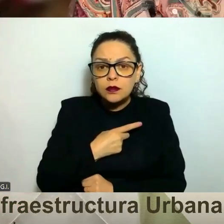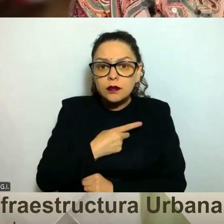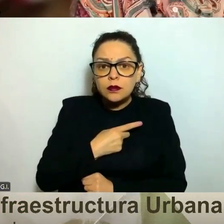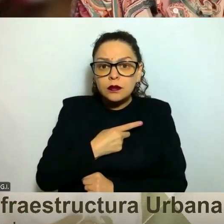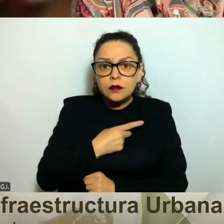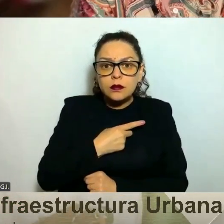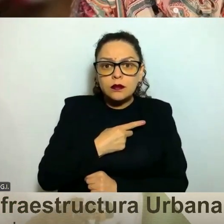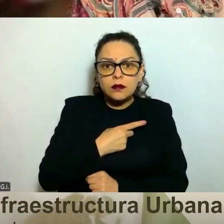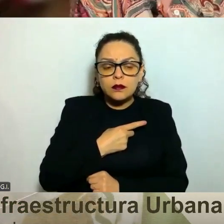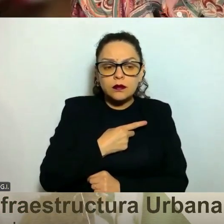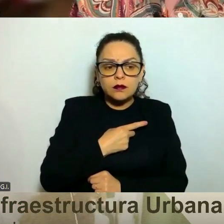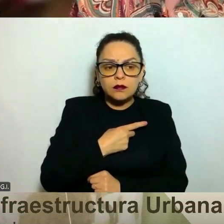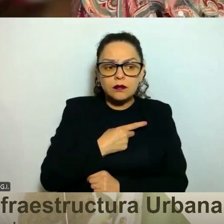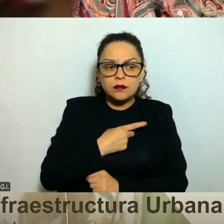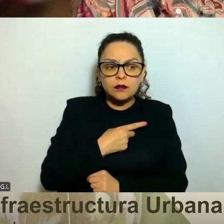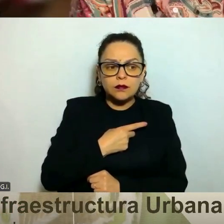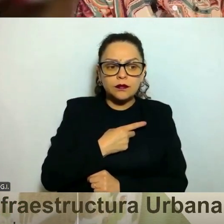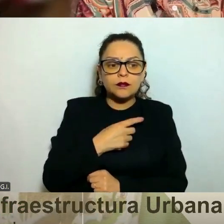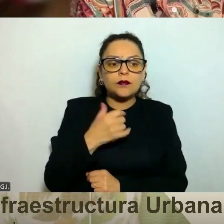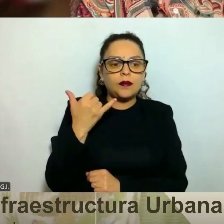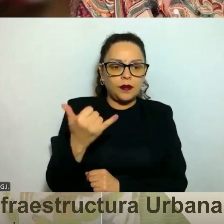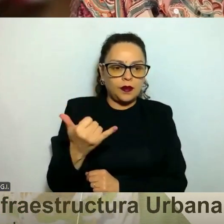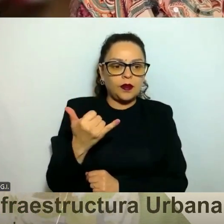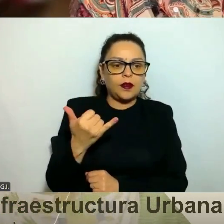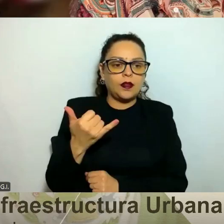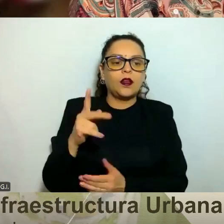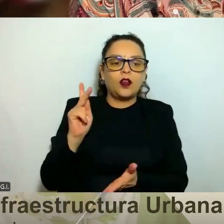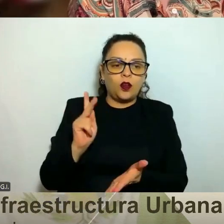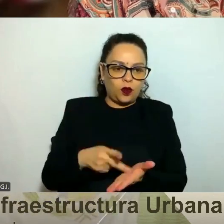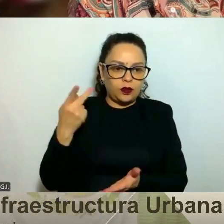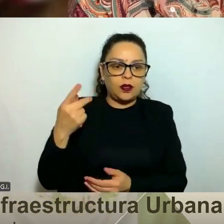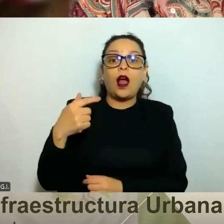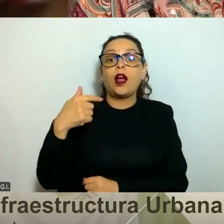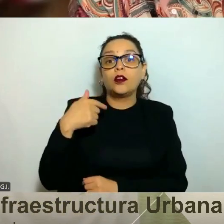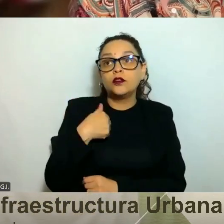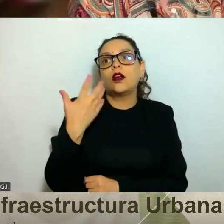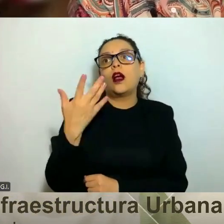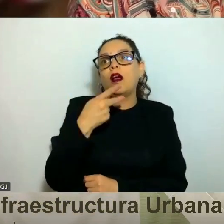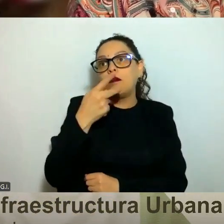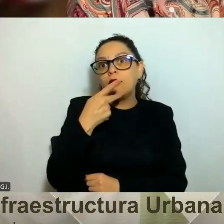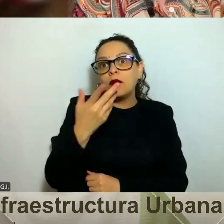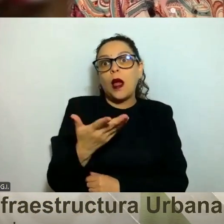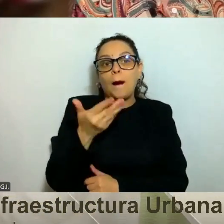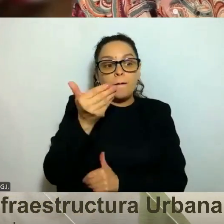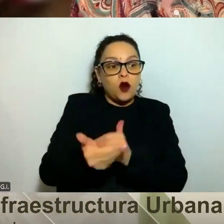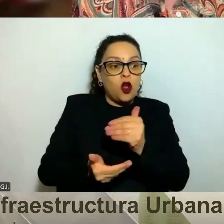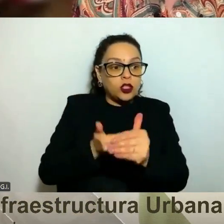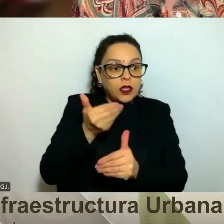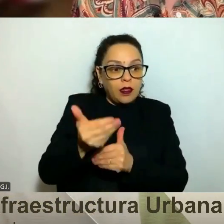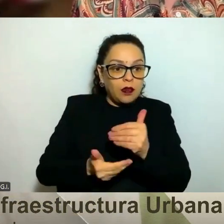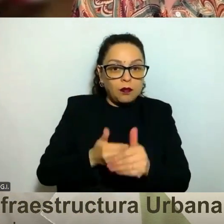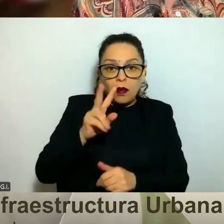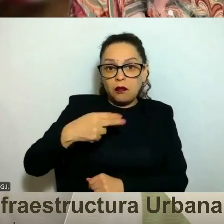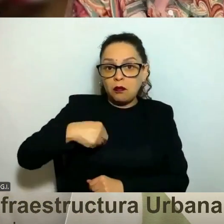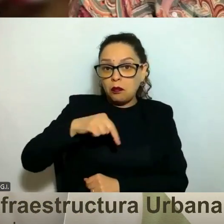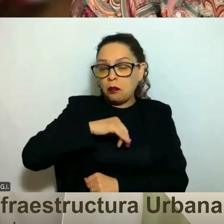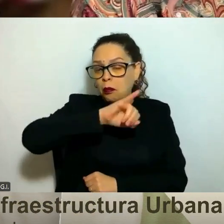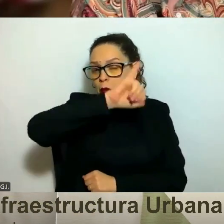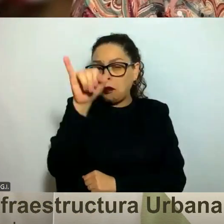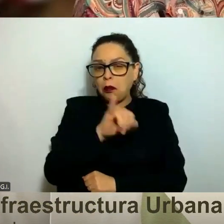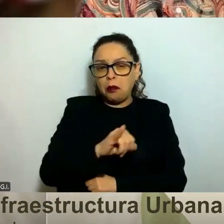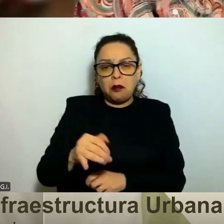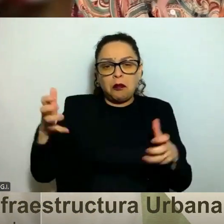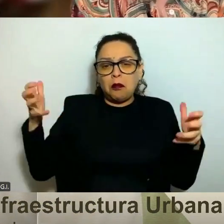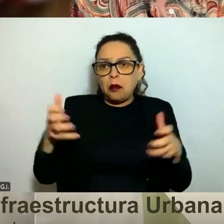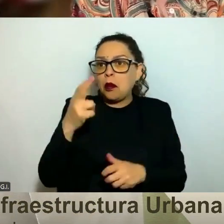no voy a, insisto, no quiero polemizar, no voy a hablar sobre un procedimiento que nunca hemos hecho inexistente, donde debería haber un predictamen al que usted